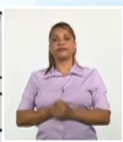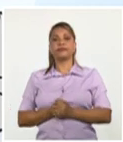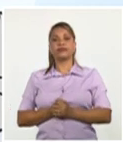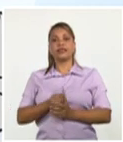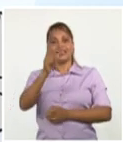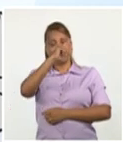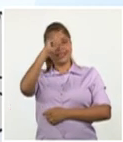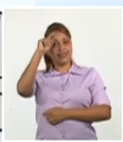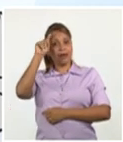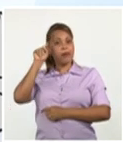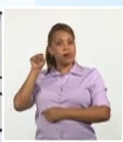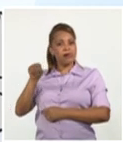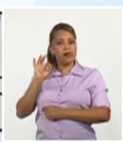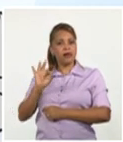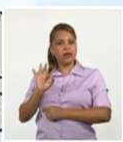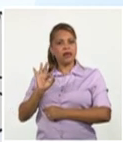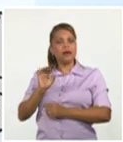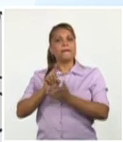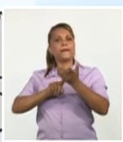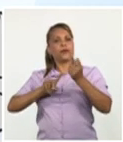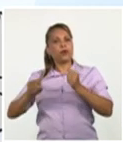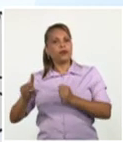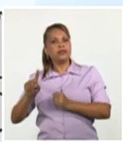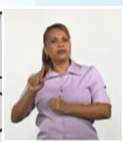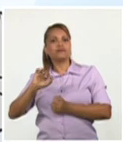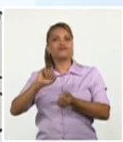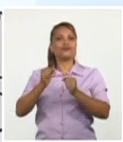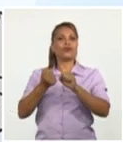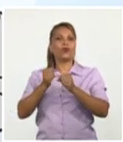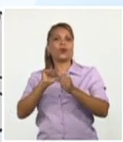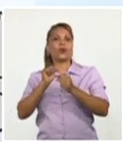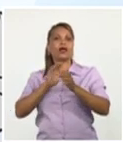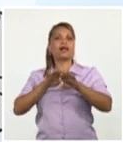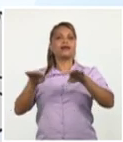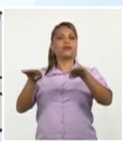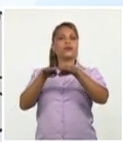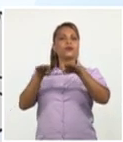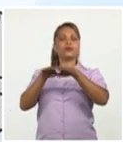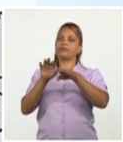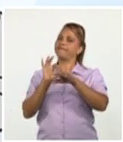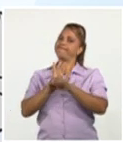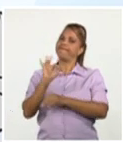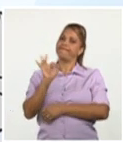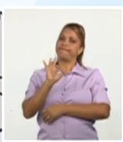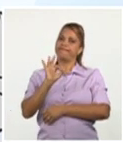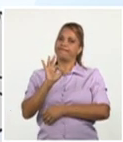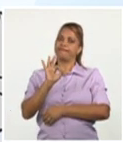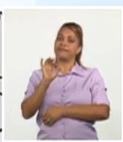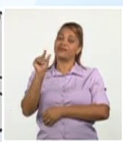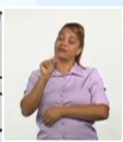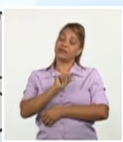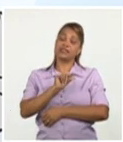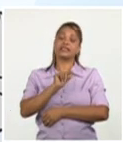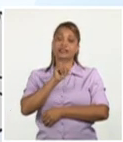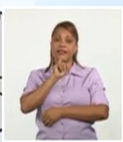una provincia que no logramos de una forma estable que disminuya el número de